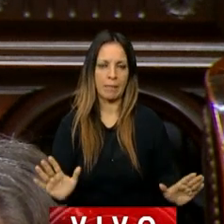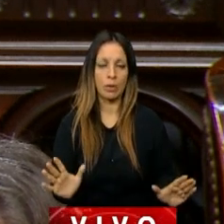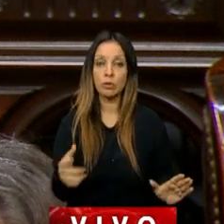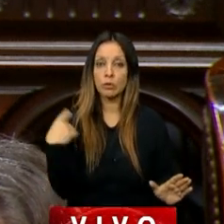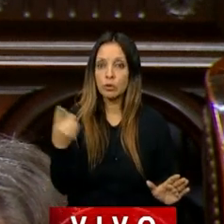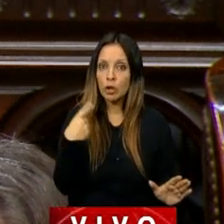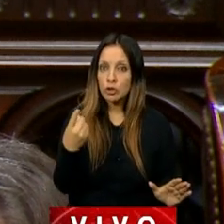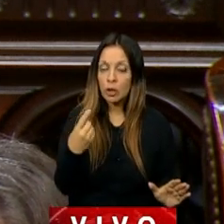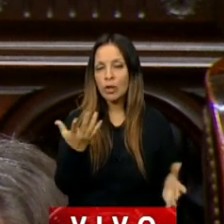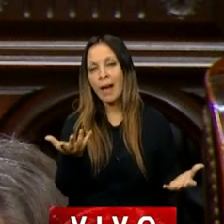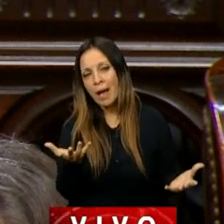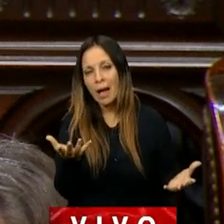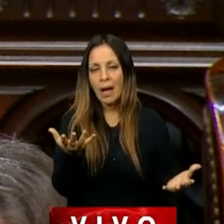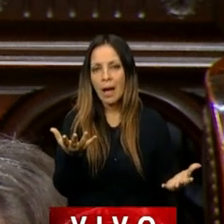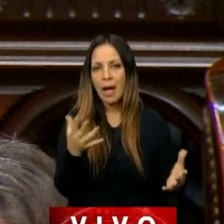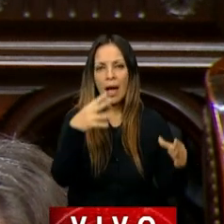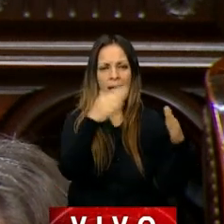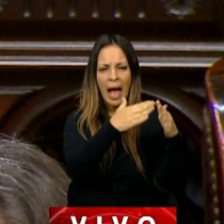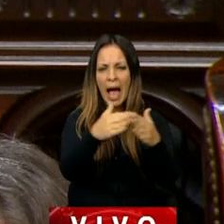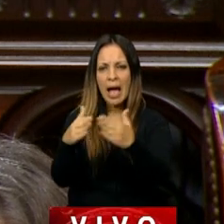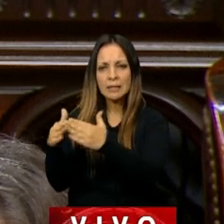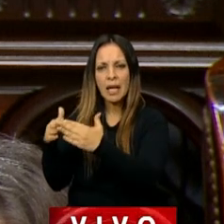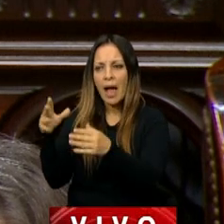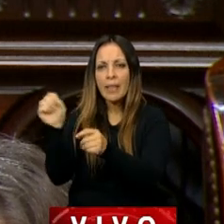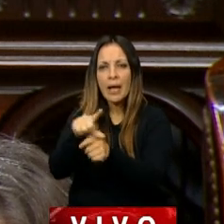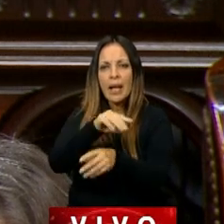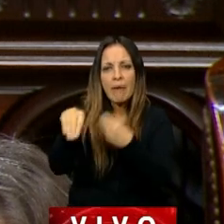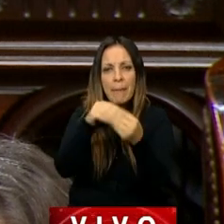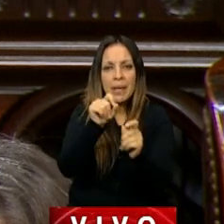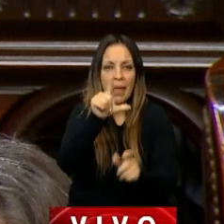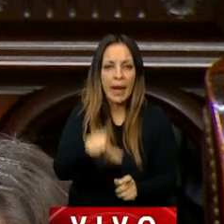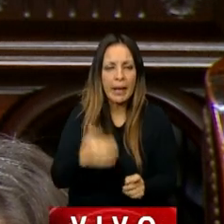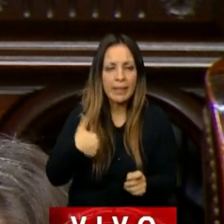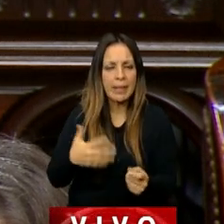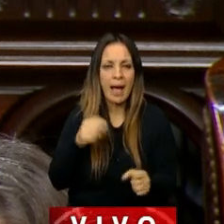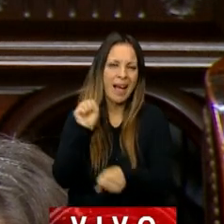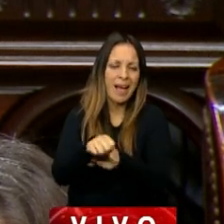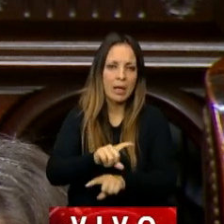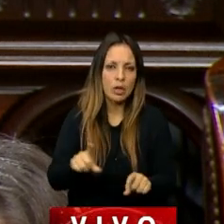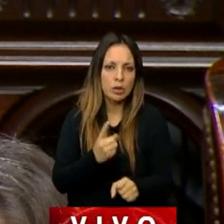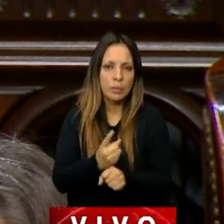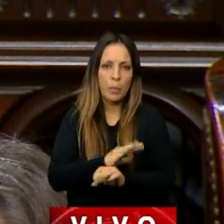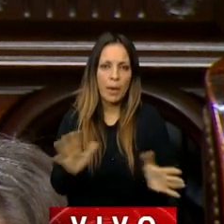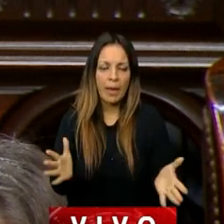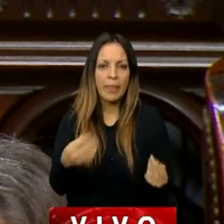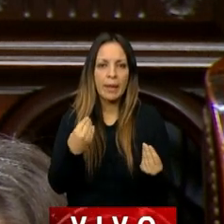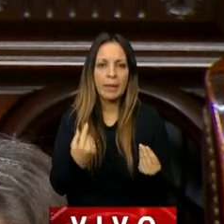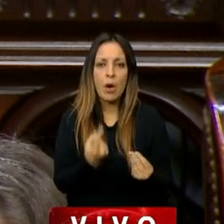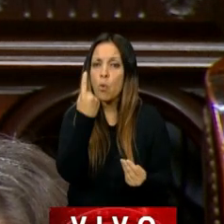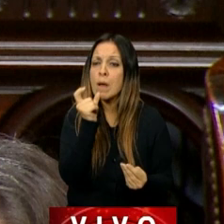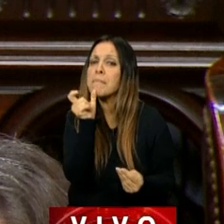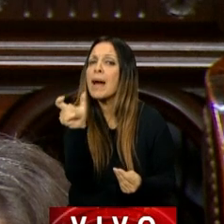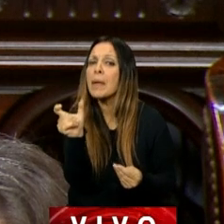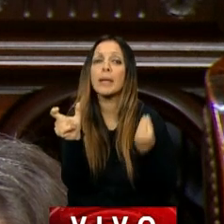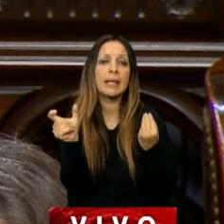desviar la atención de lo que pasa en los hogares de los argentinos. Y lo que pasa en los hogares de los argentinos tiene una sola y rotunda